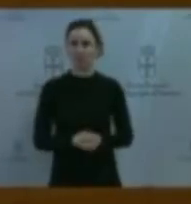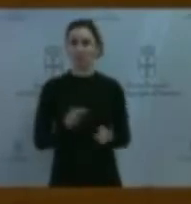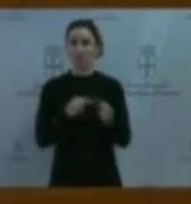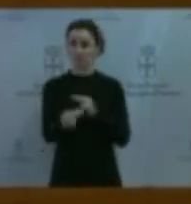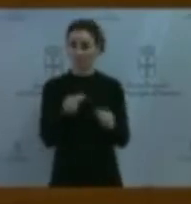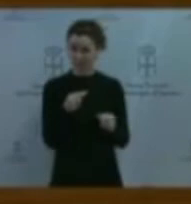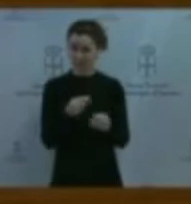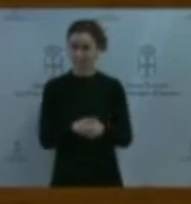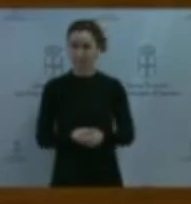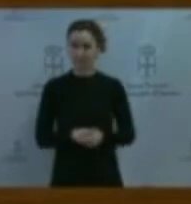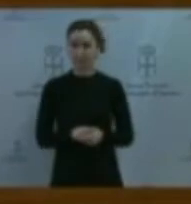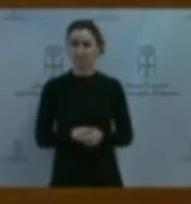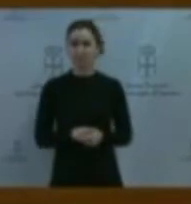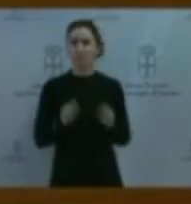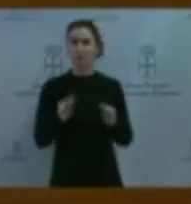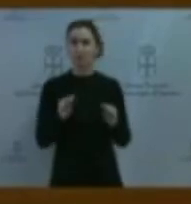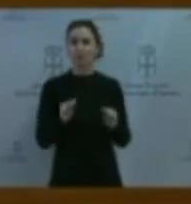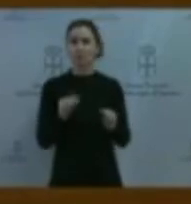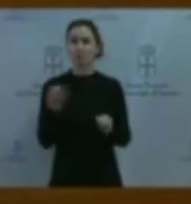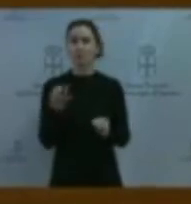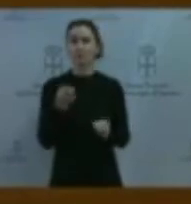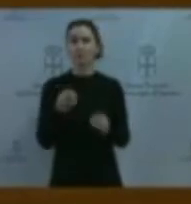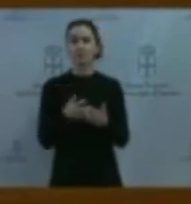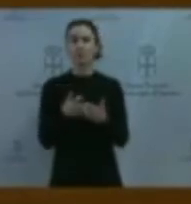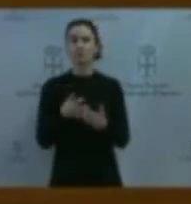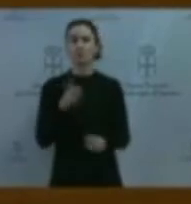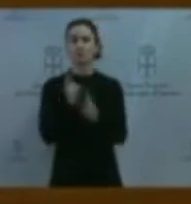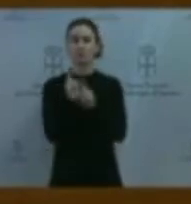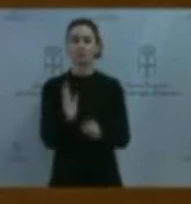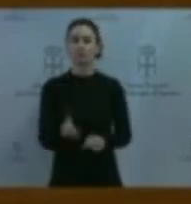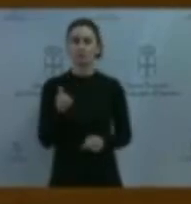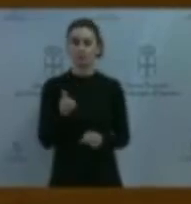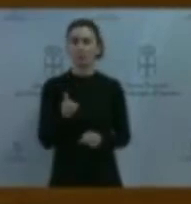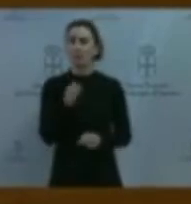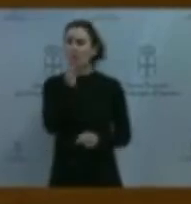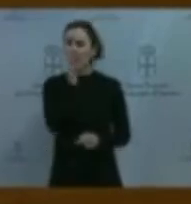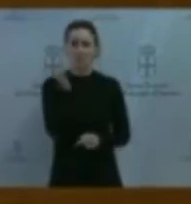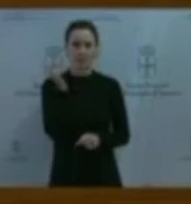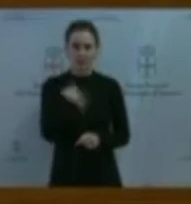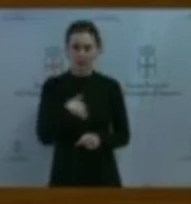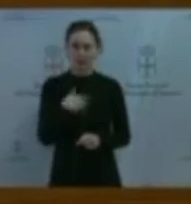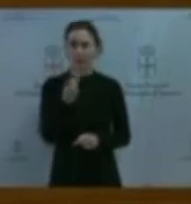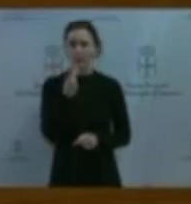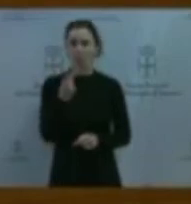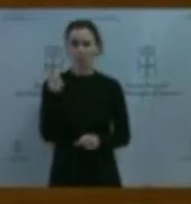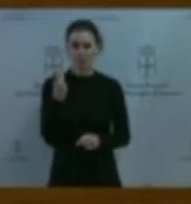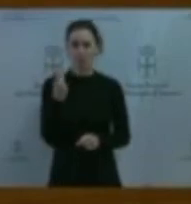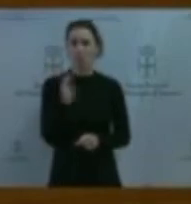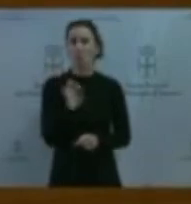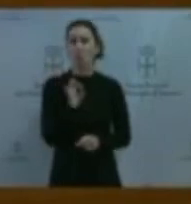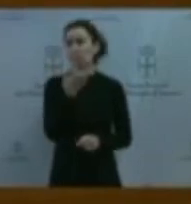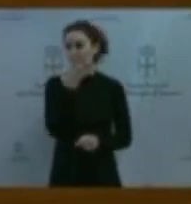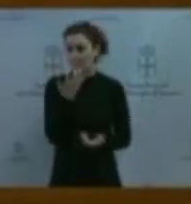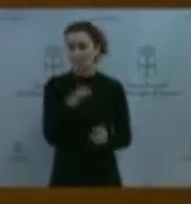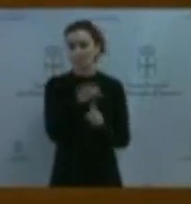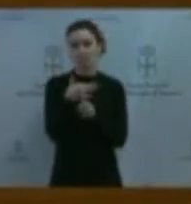la corrupción está sin constituir desde hace 2 años. O, por ejemplo, la situación del Consejo de Administración de